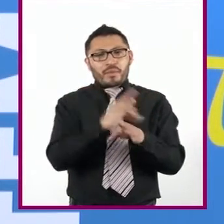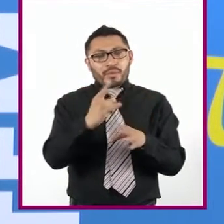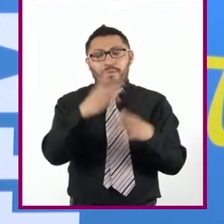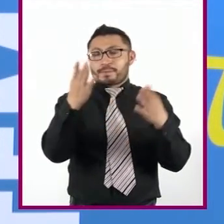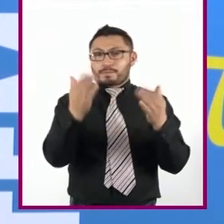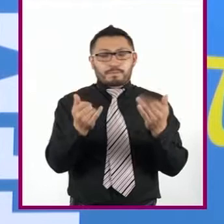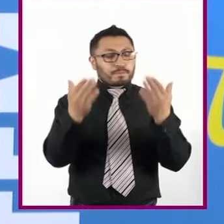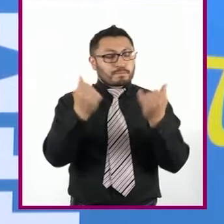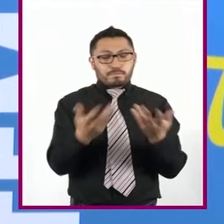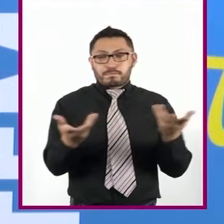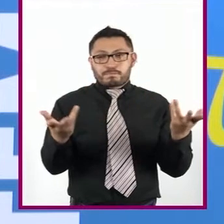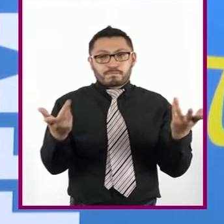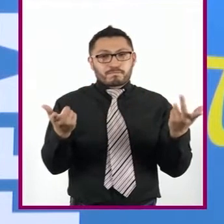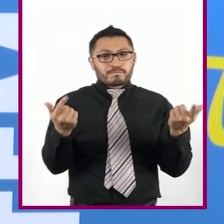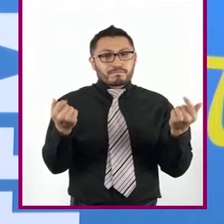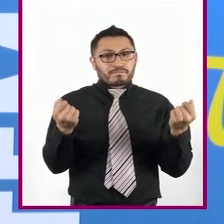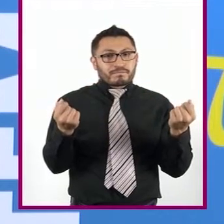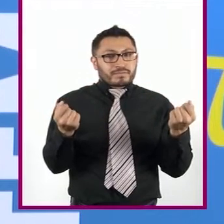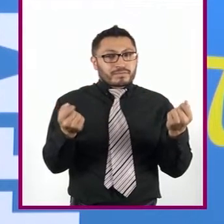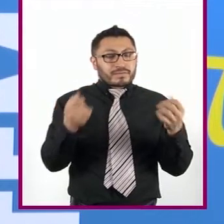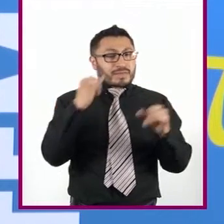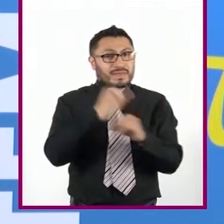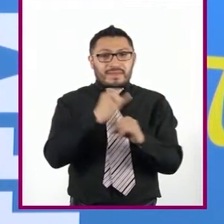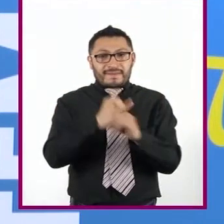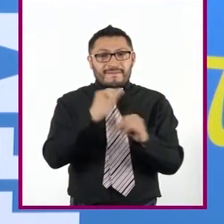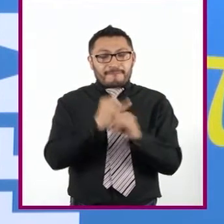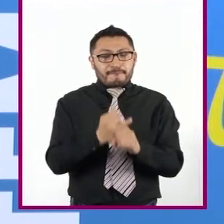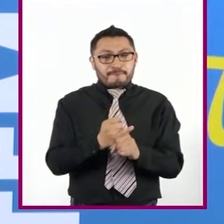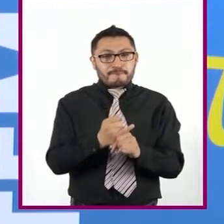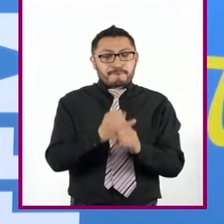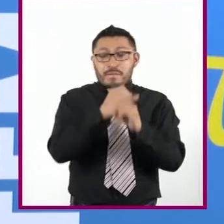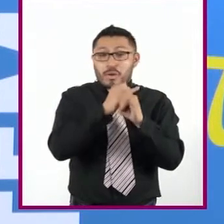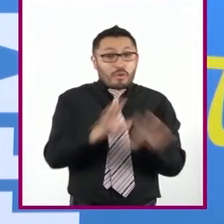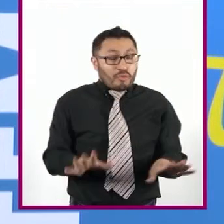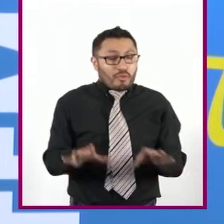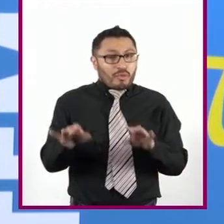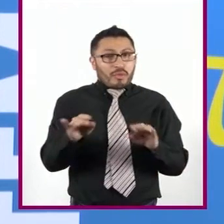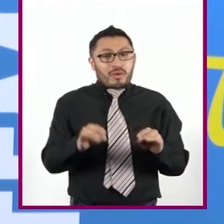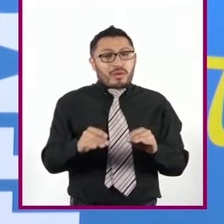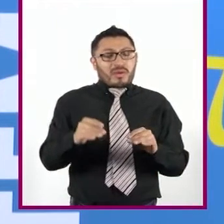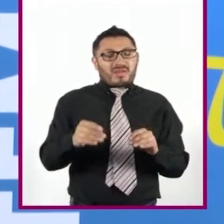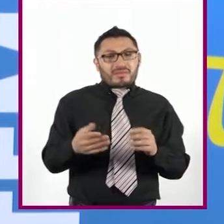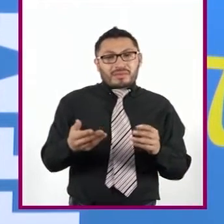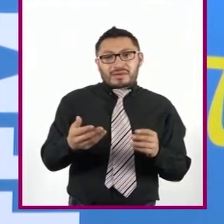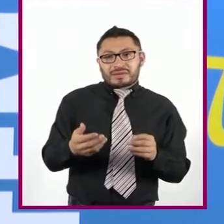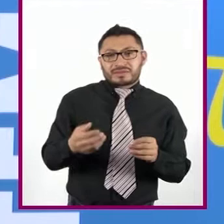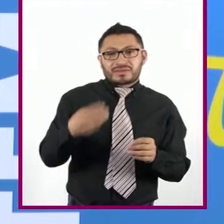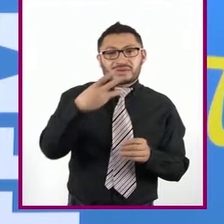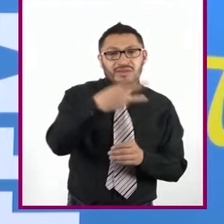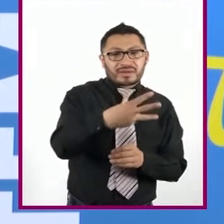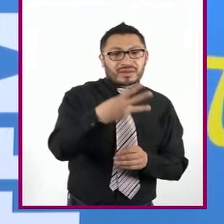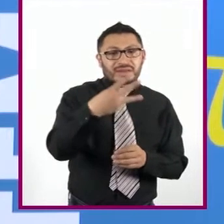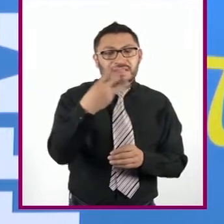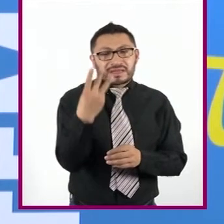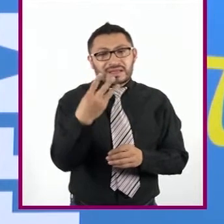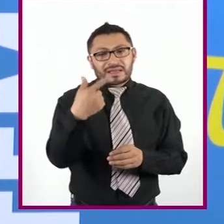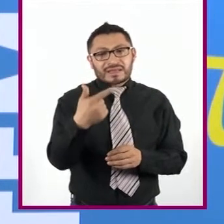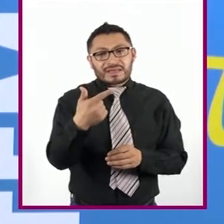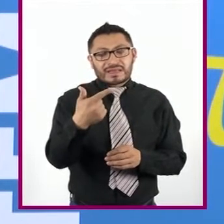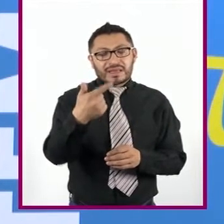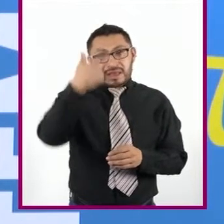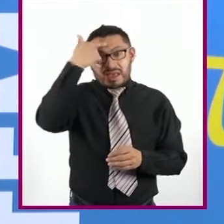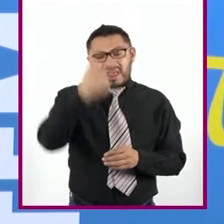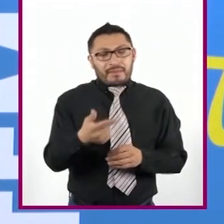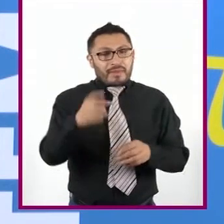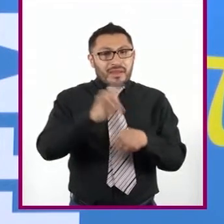no cuentan con internet o datos móviles para enviar sus trabajos académicos. Para sustentar